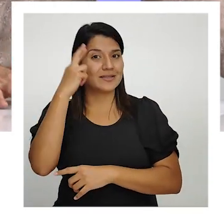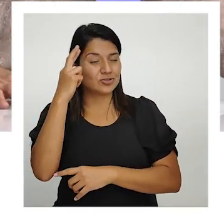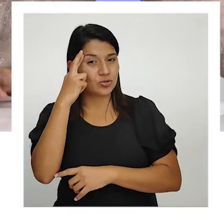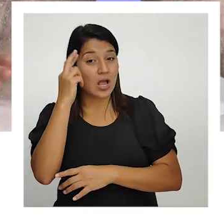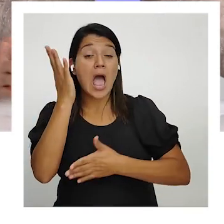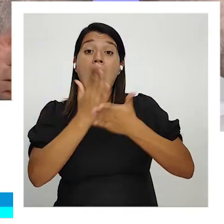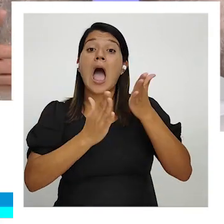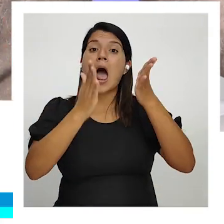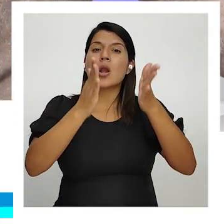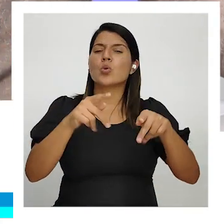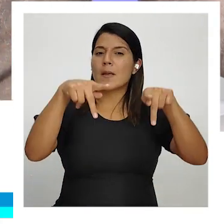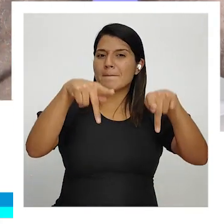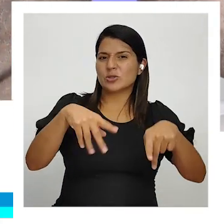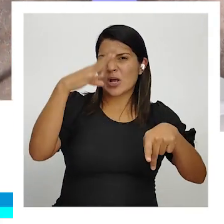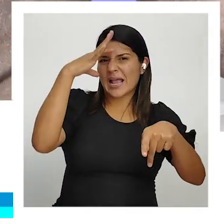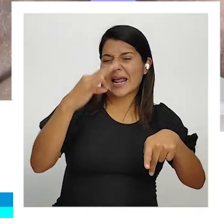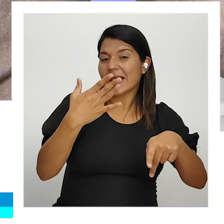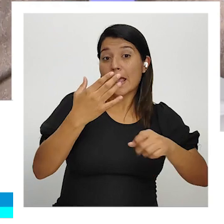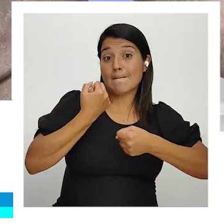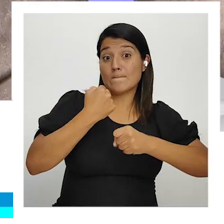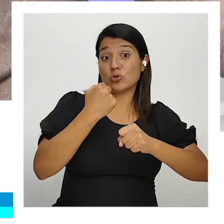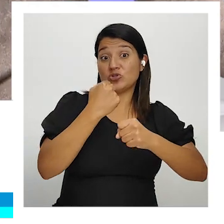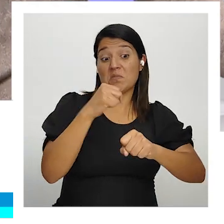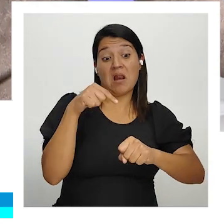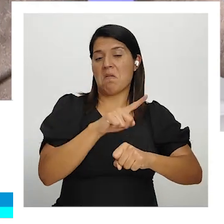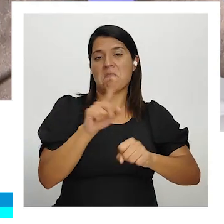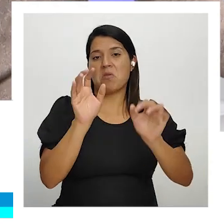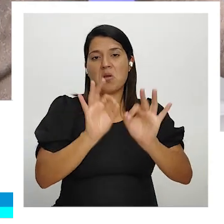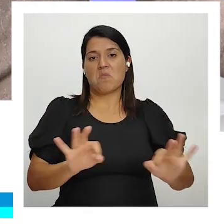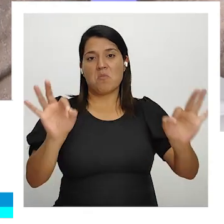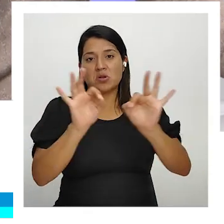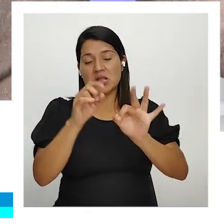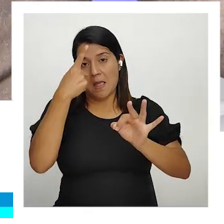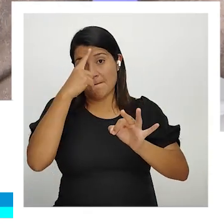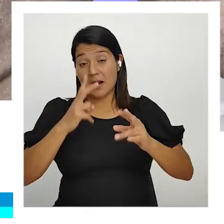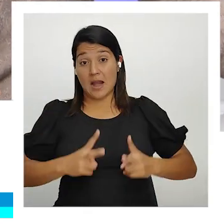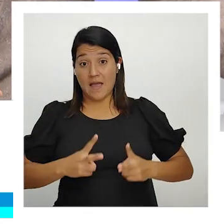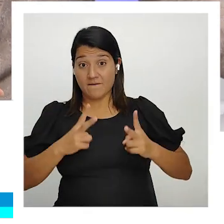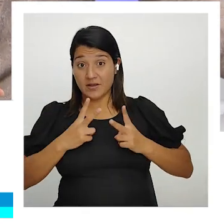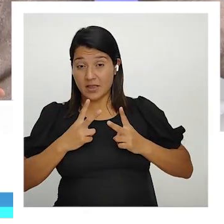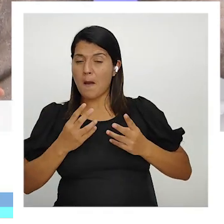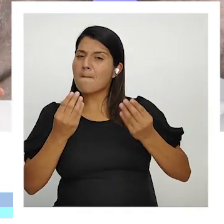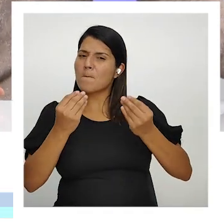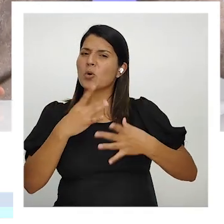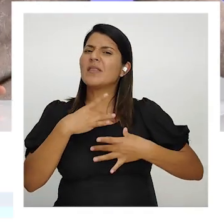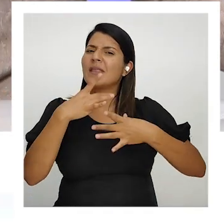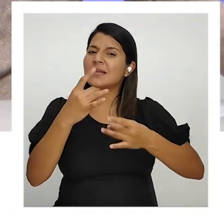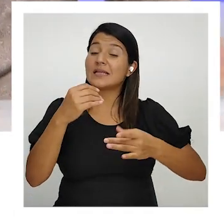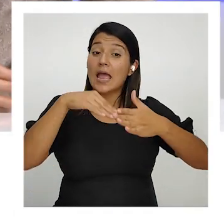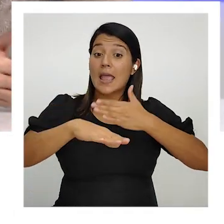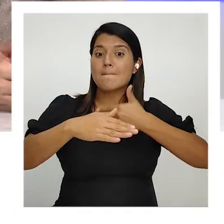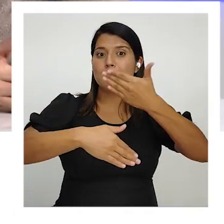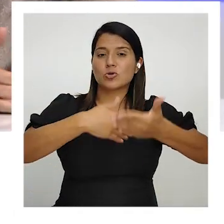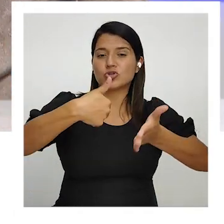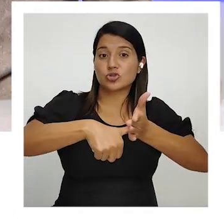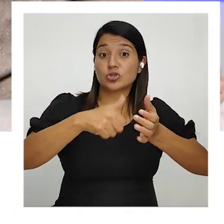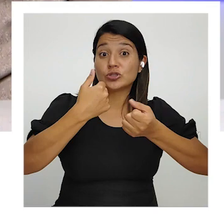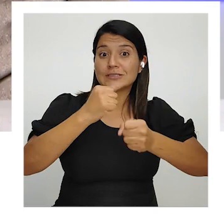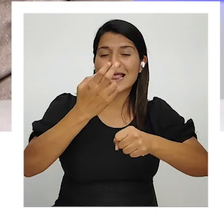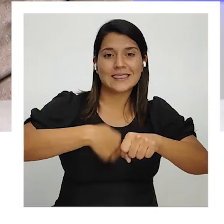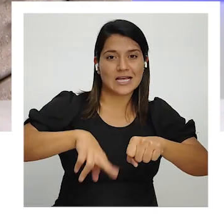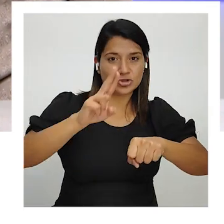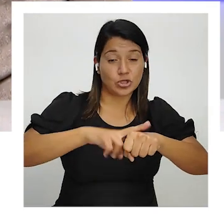que consideran que la municipalidad no es tan importante para sus vidas. Es muy interesante, en las elecciones nacionales vota más el